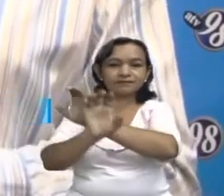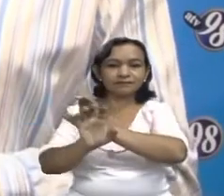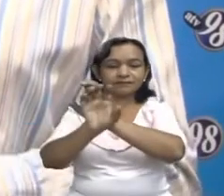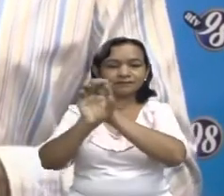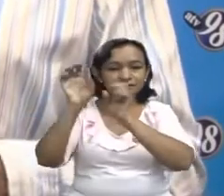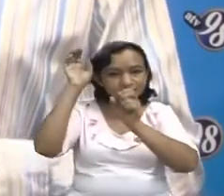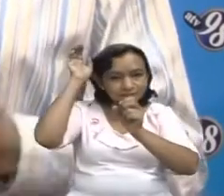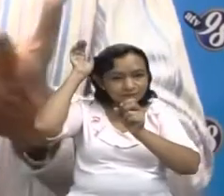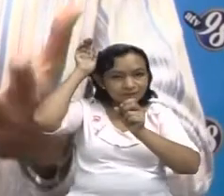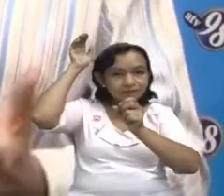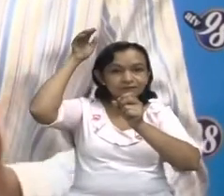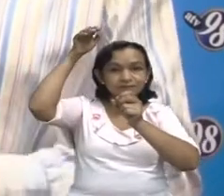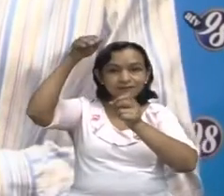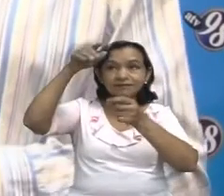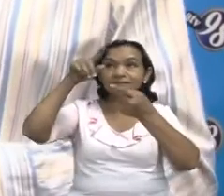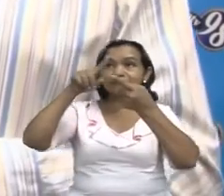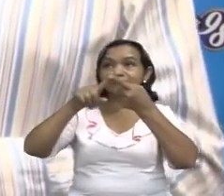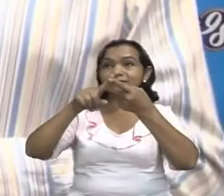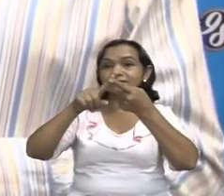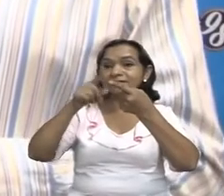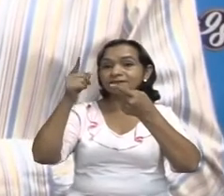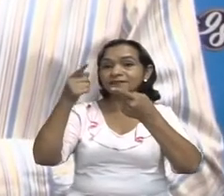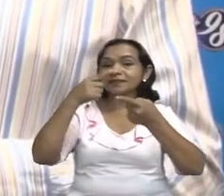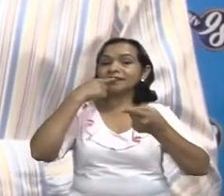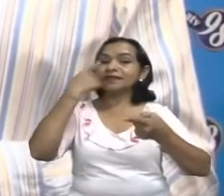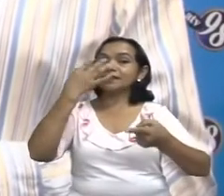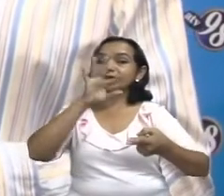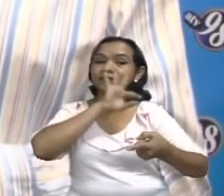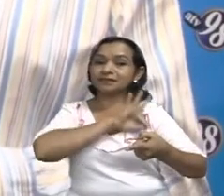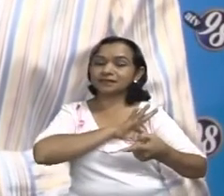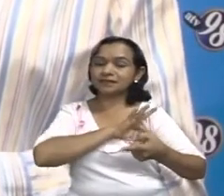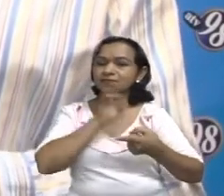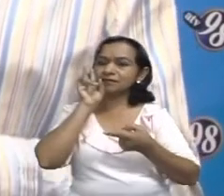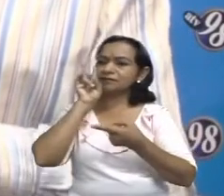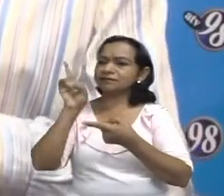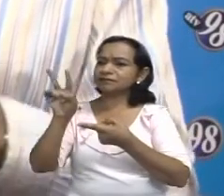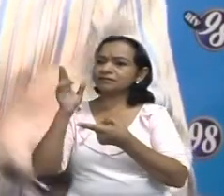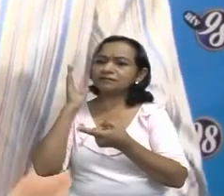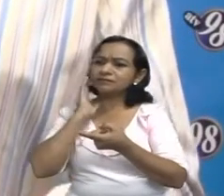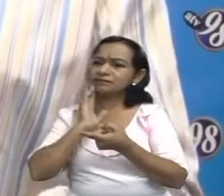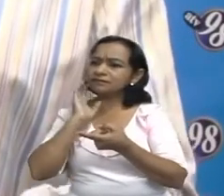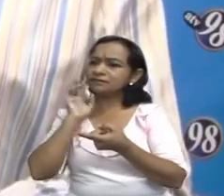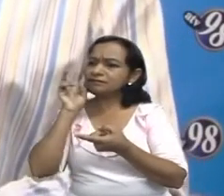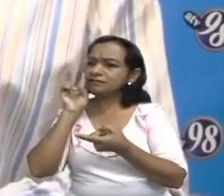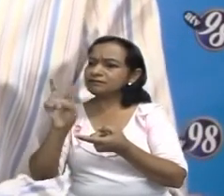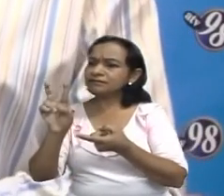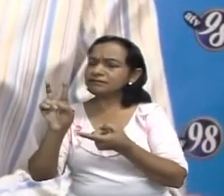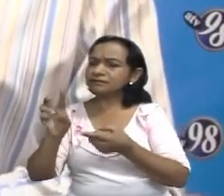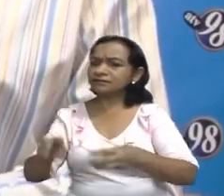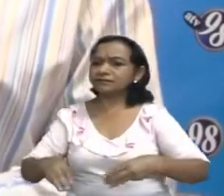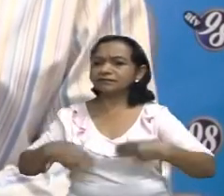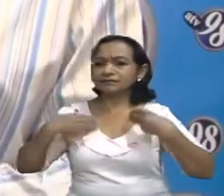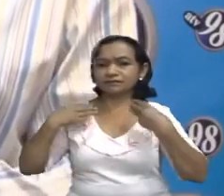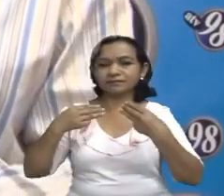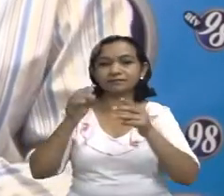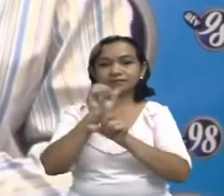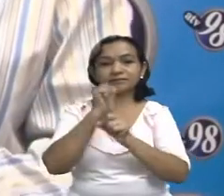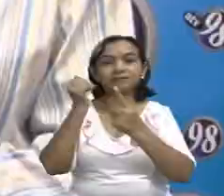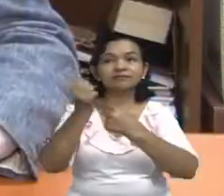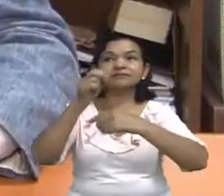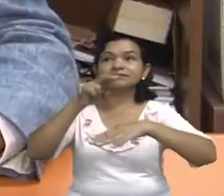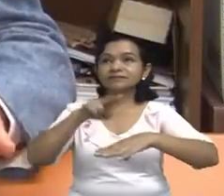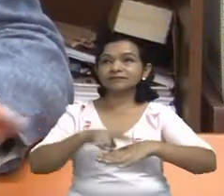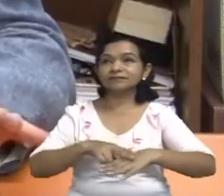Argentina tenía, Chile tenía, y conocimos esa experiencia dentro del programa de modernización de la Asamblea Nacional de